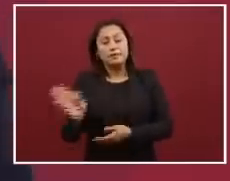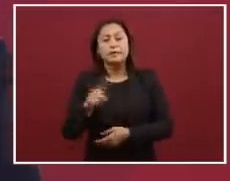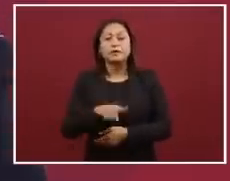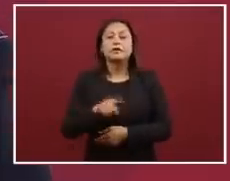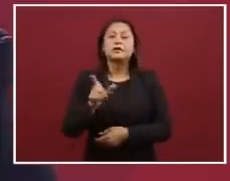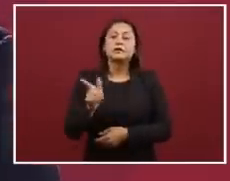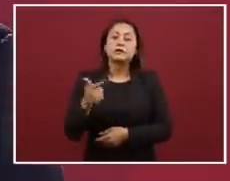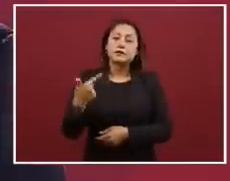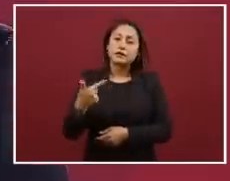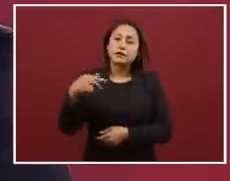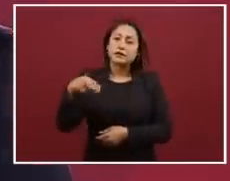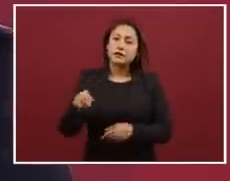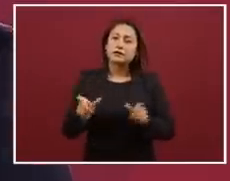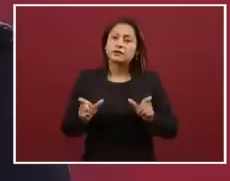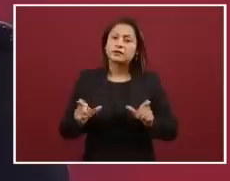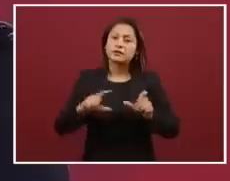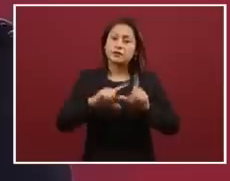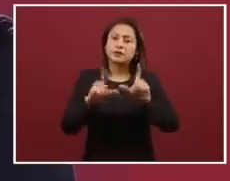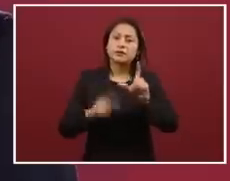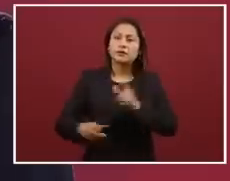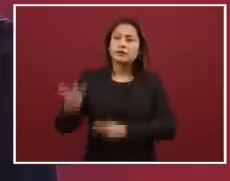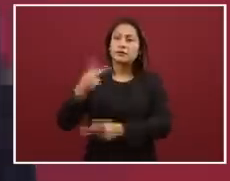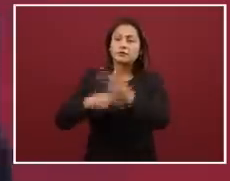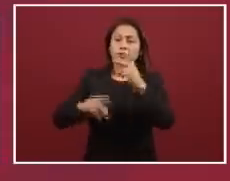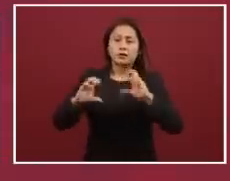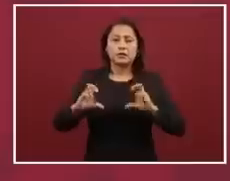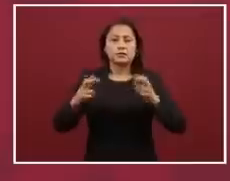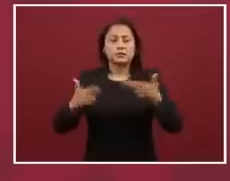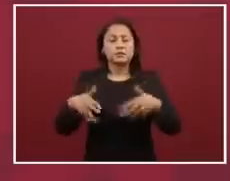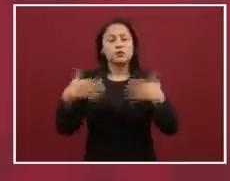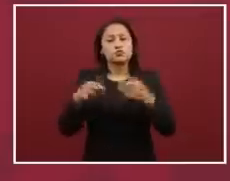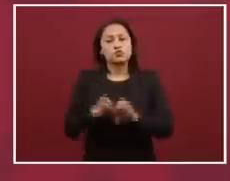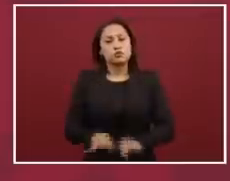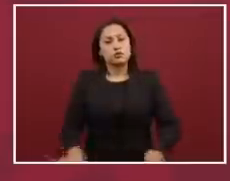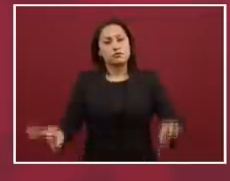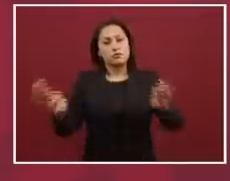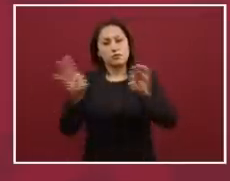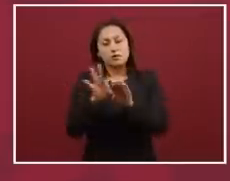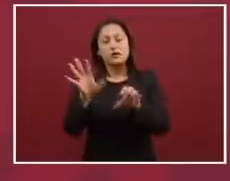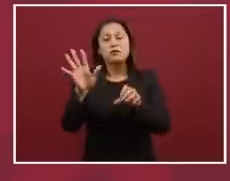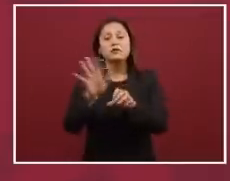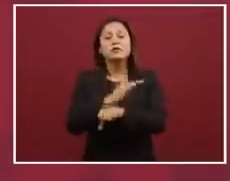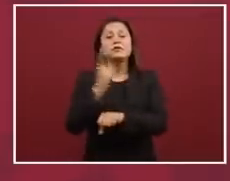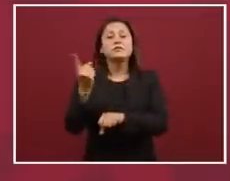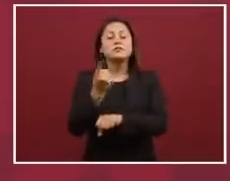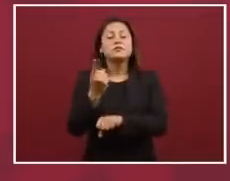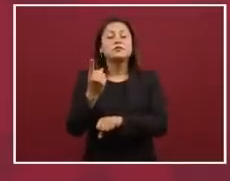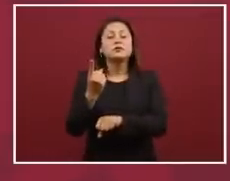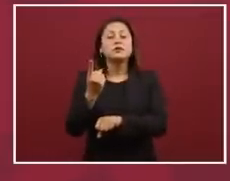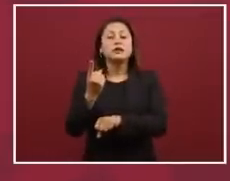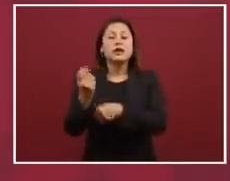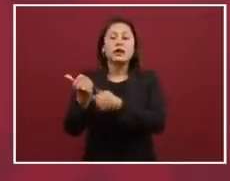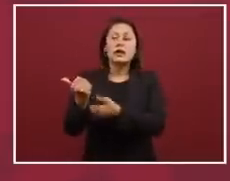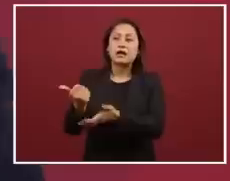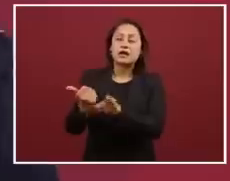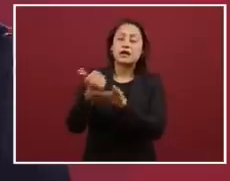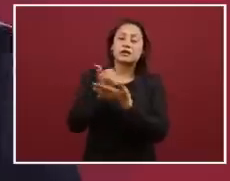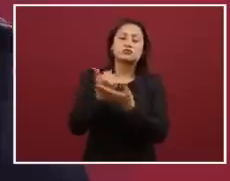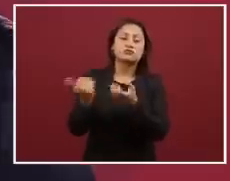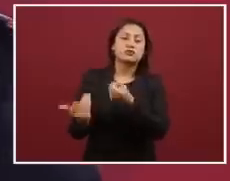a Chiapas es fundamental porque protege a los